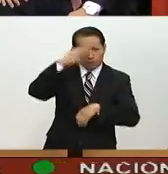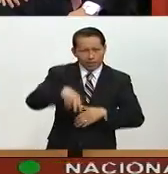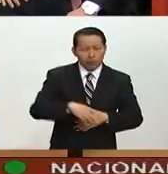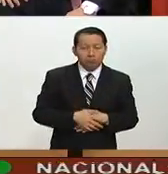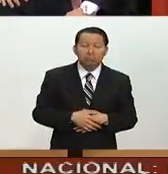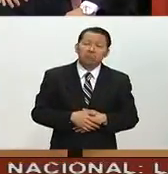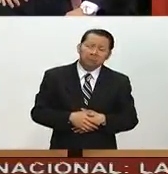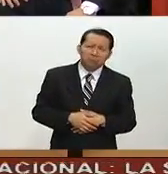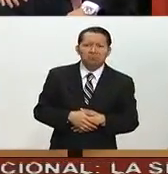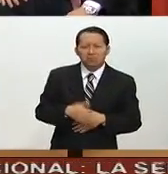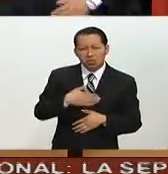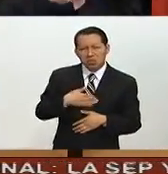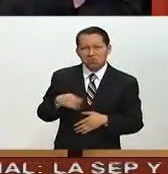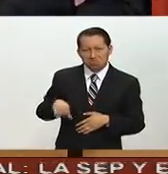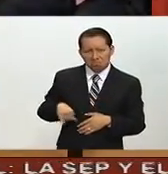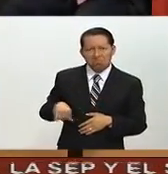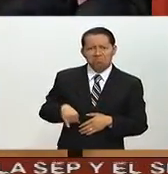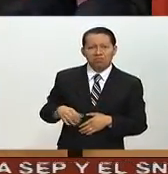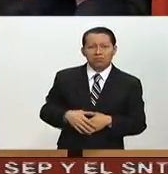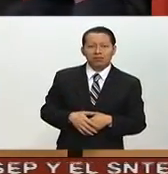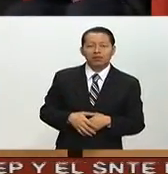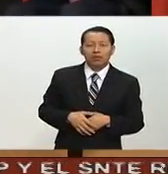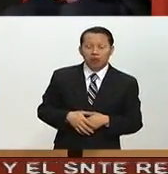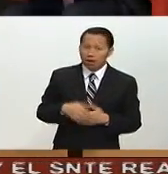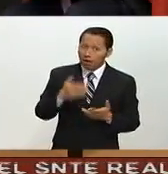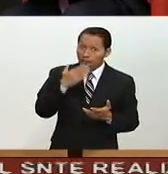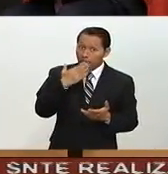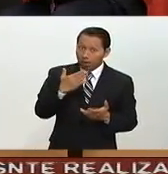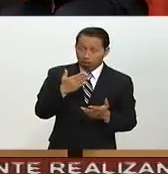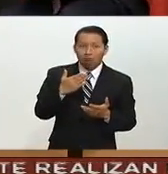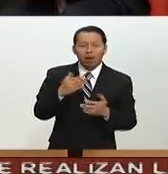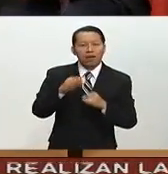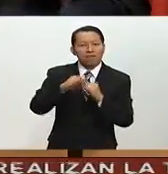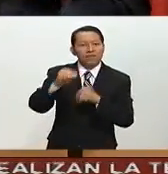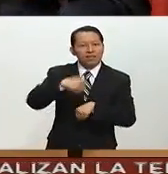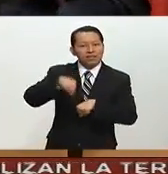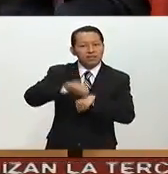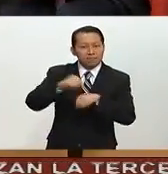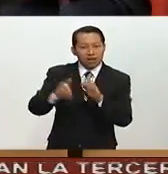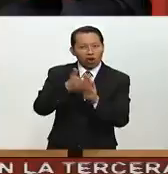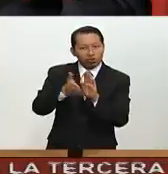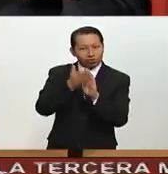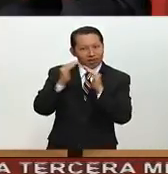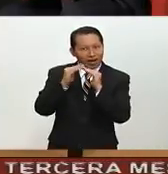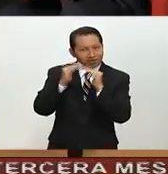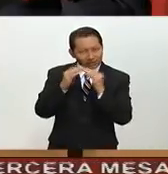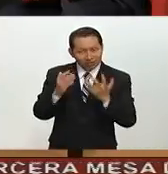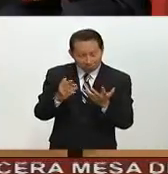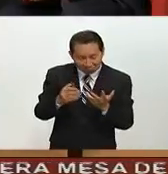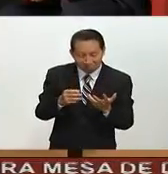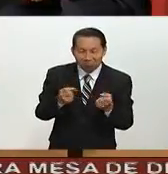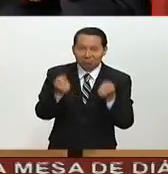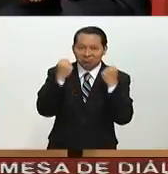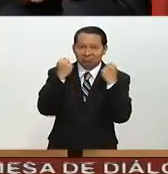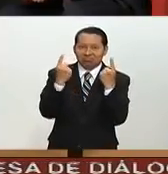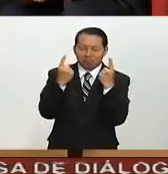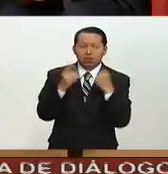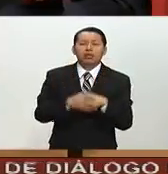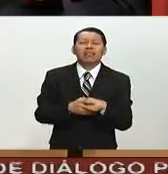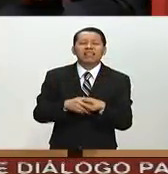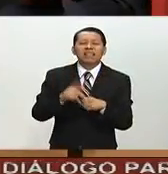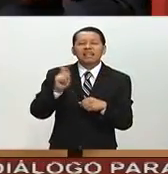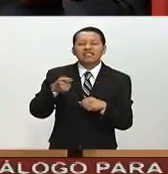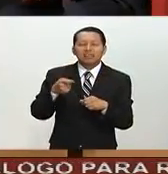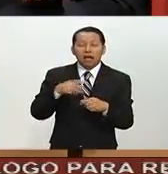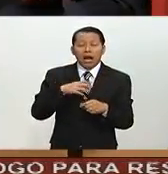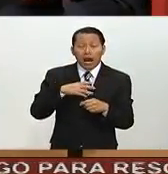Pues yo traía estas ganitas. Oye, muy ambicioso, construir casas un fin de semana, ¿cómo? Sí, lo que hace el trabajo de Techo, que es una organización a la